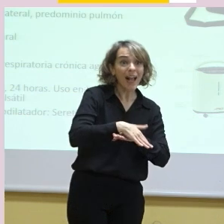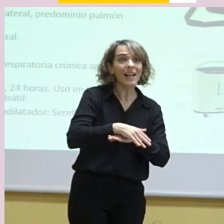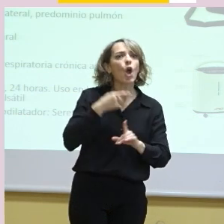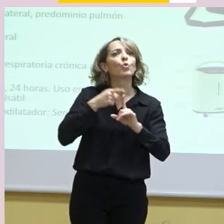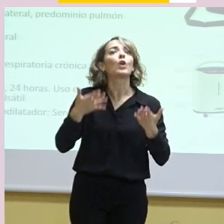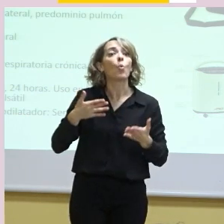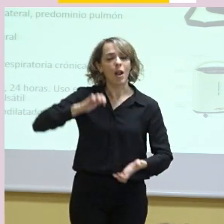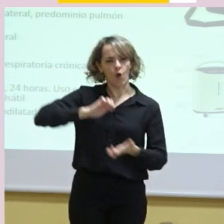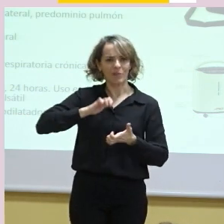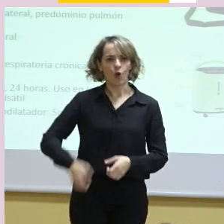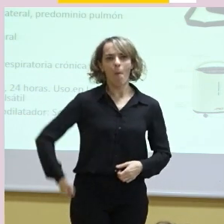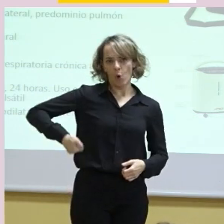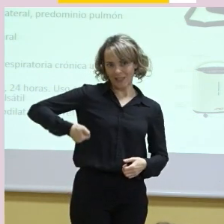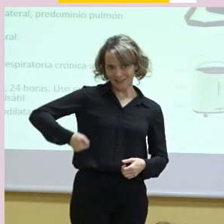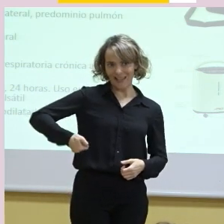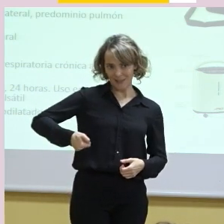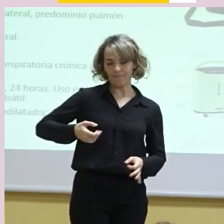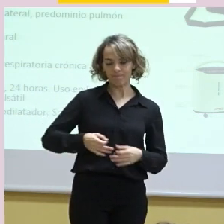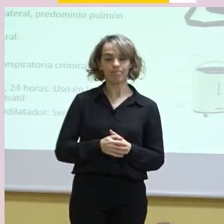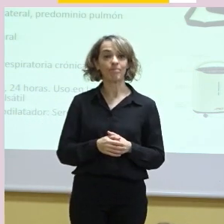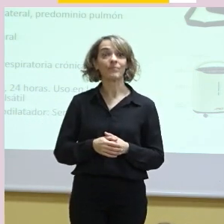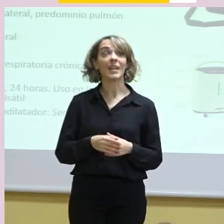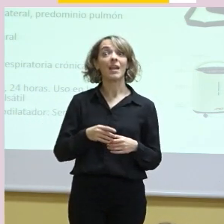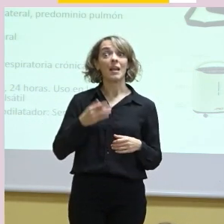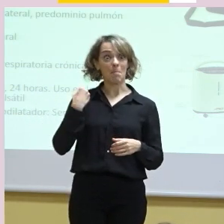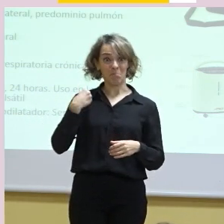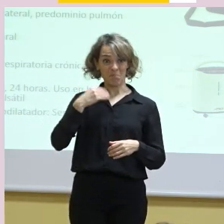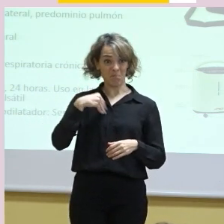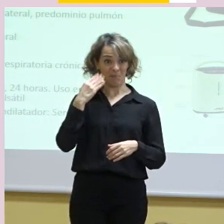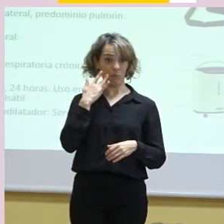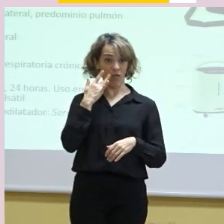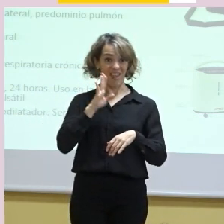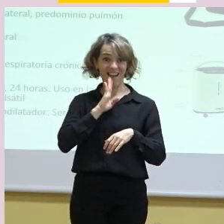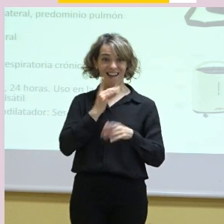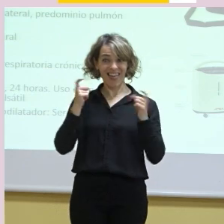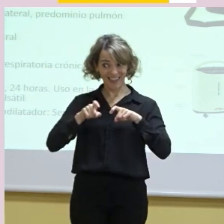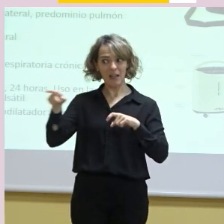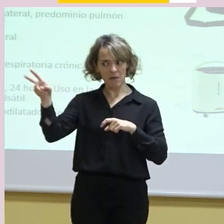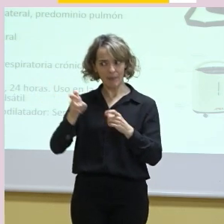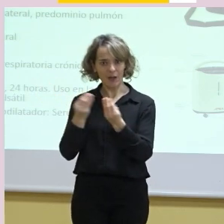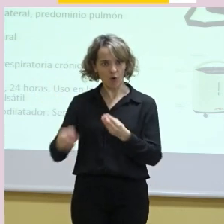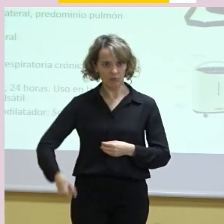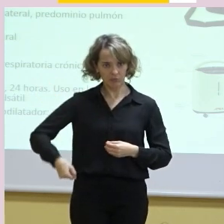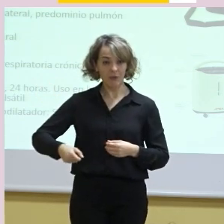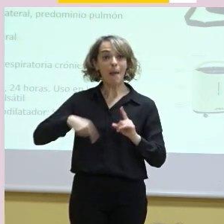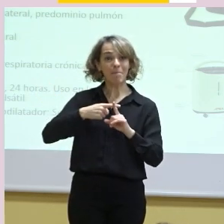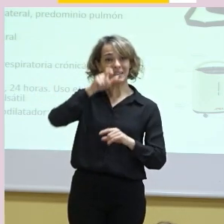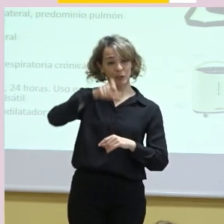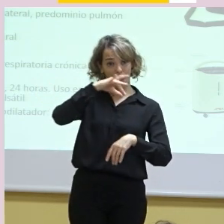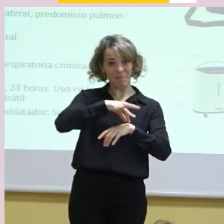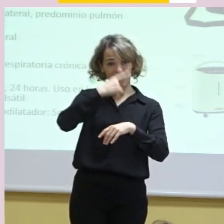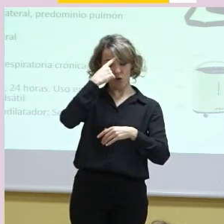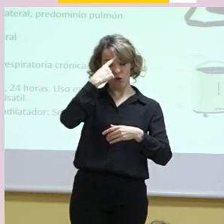que vinieron a la consulta. Además, a mayores, el el neumólogo les recomendó